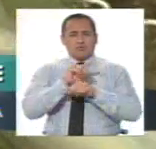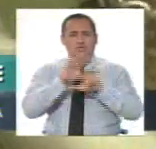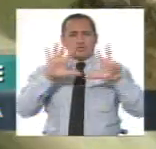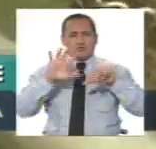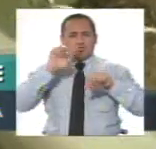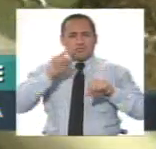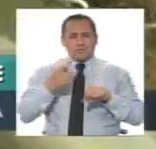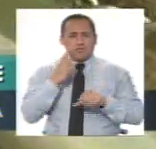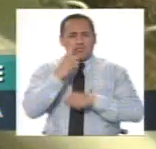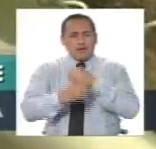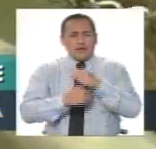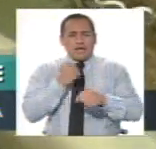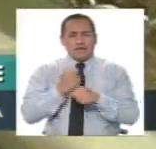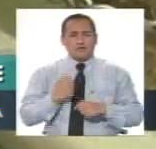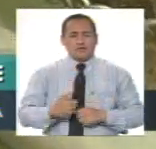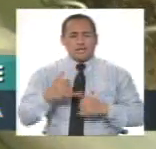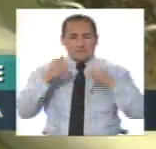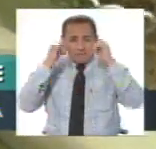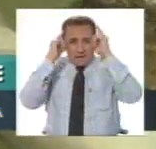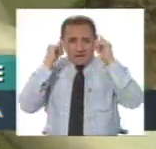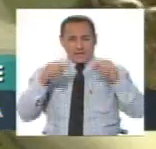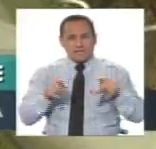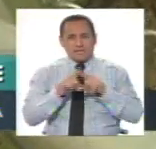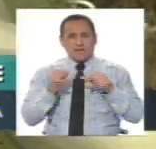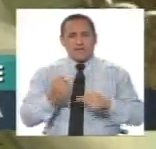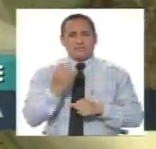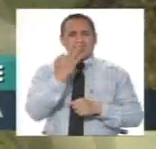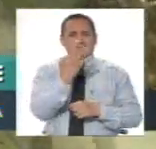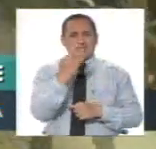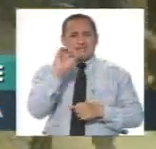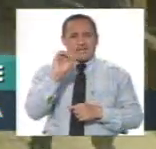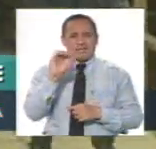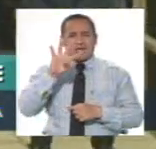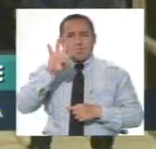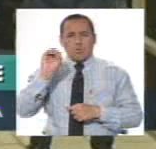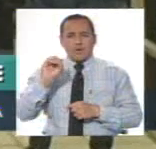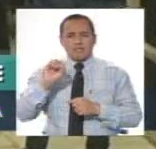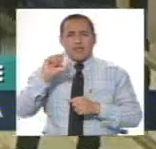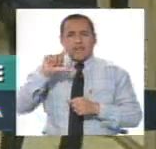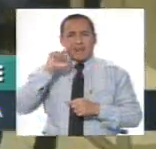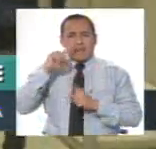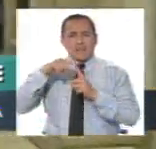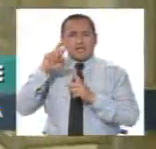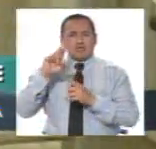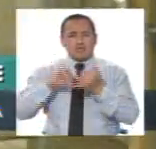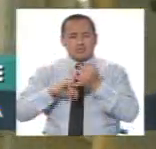litros por vaca al año y de 30 a 40 litros por día.